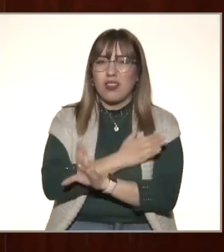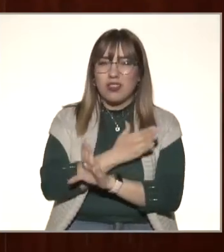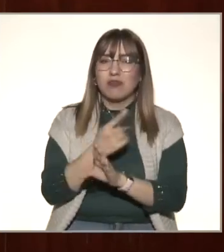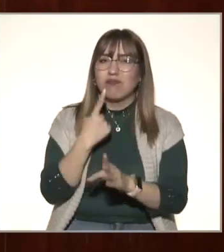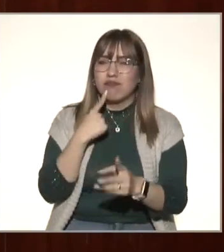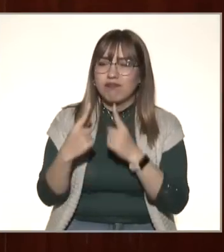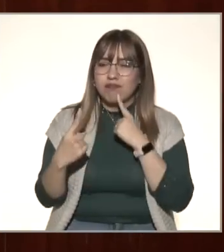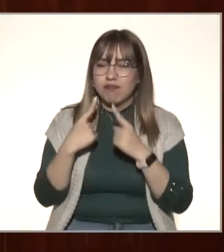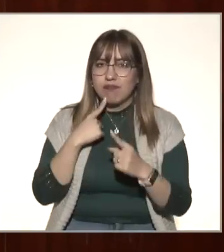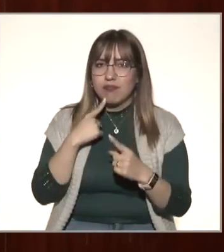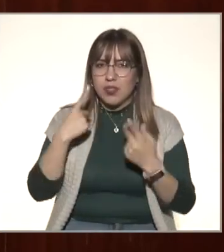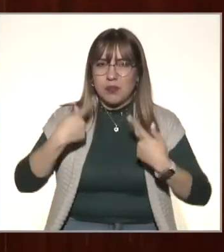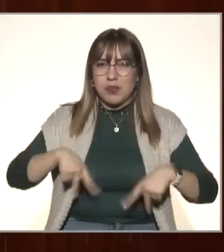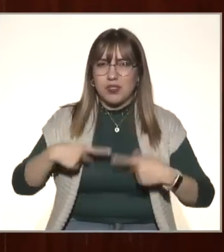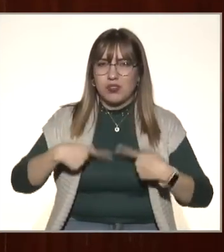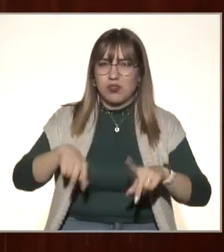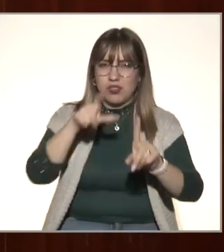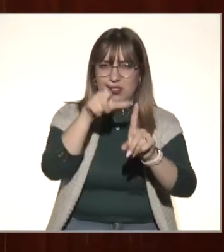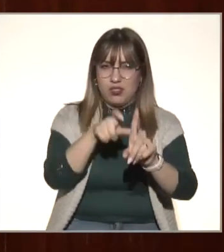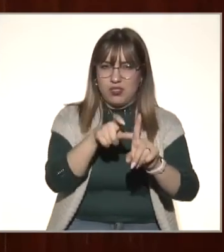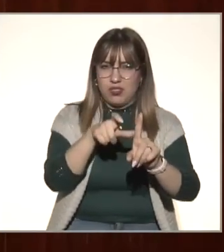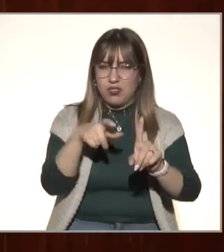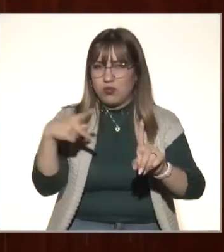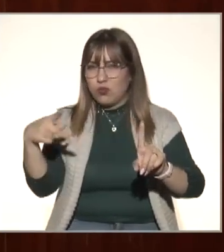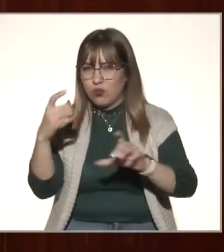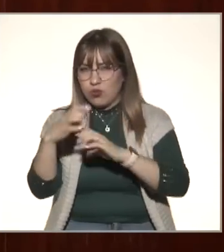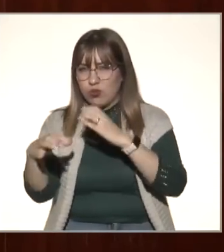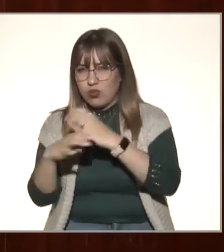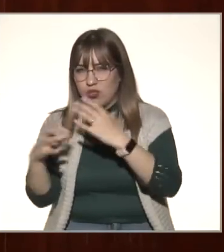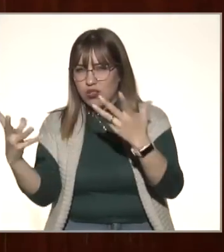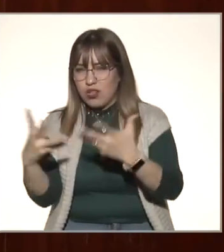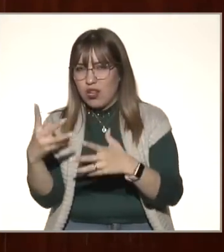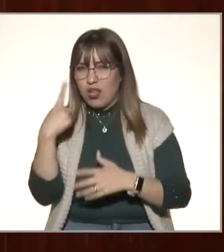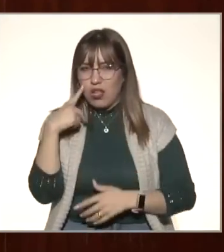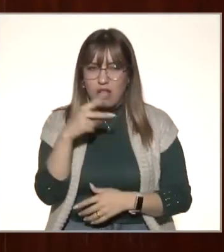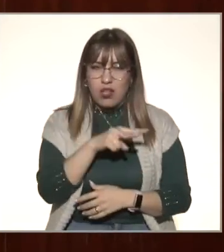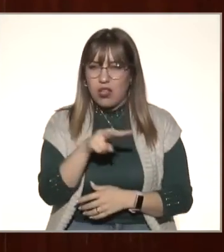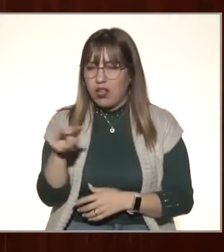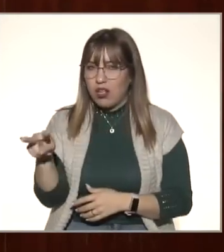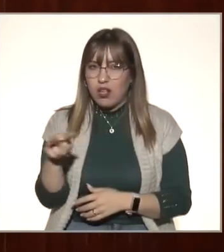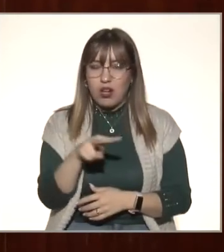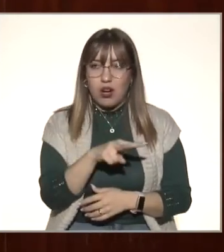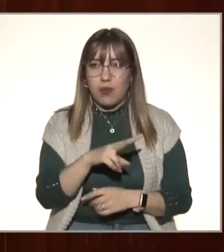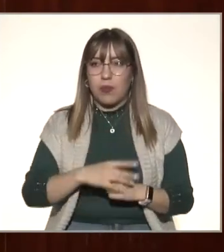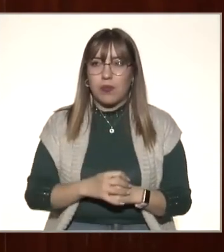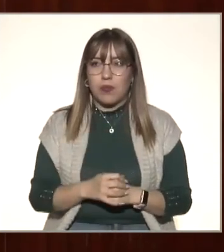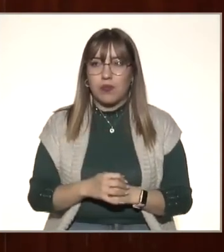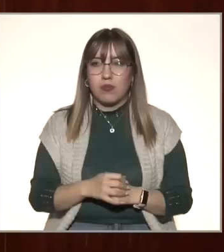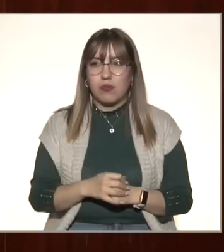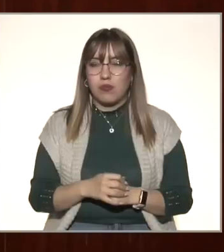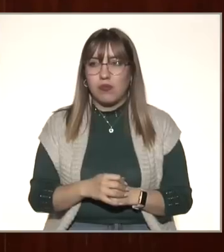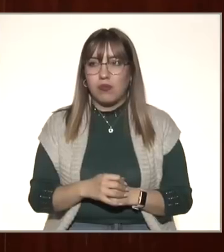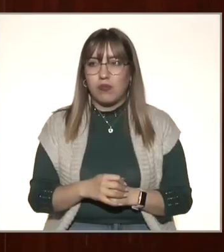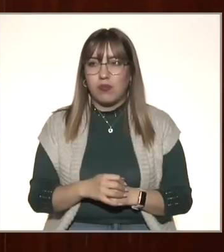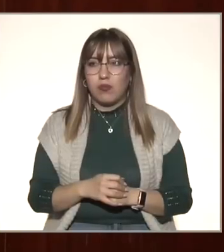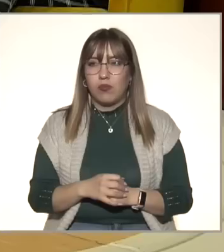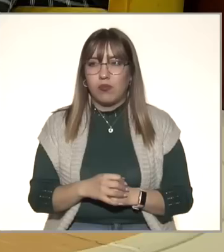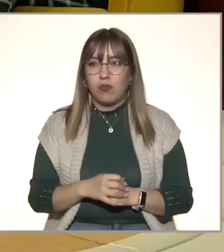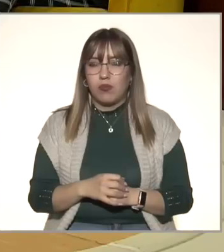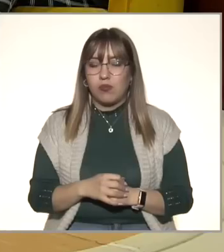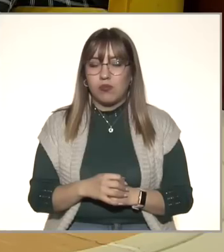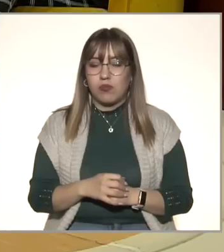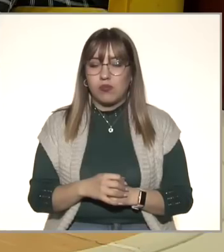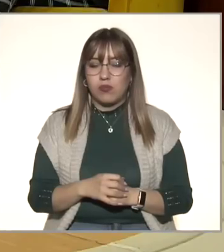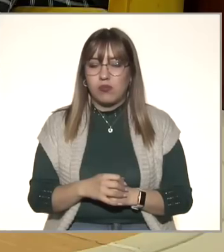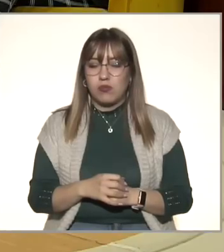la persona de la acción y cuando estemos observando la acción es sin emitir juicios, o sea, hacerlo lo